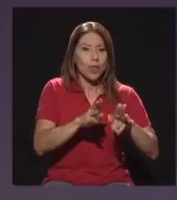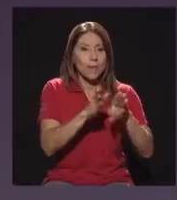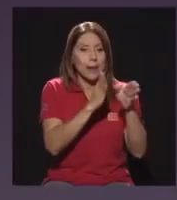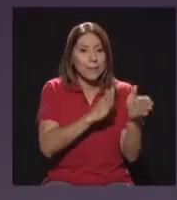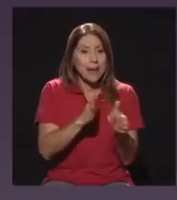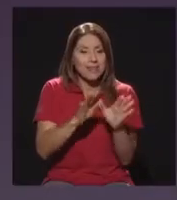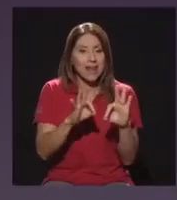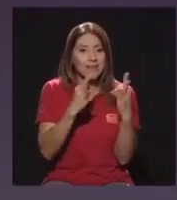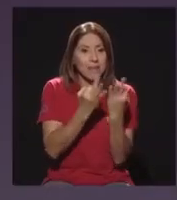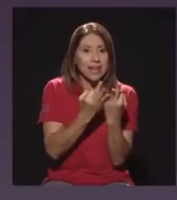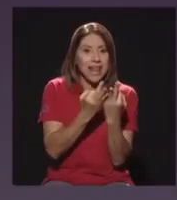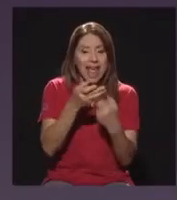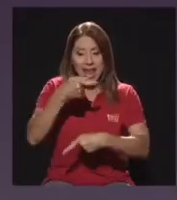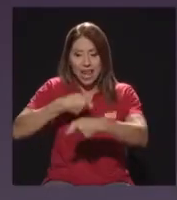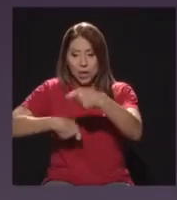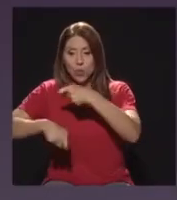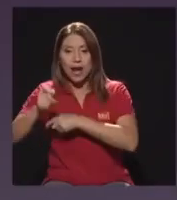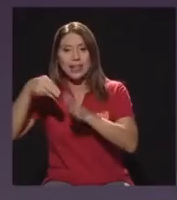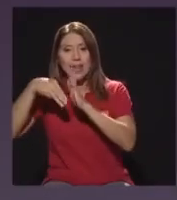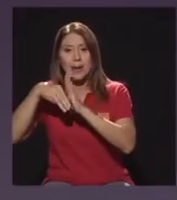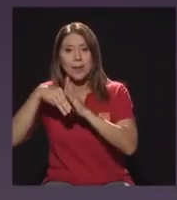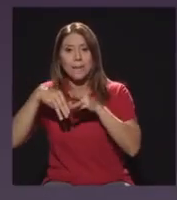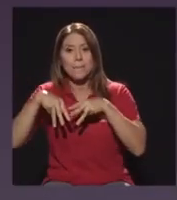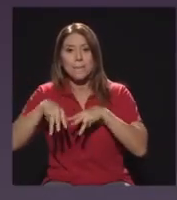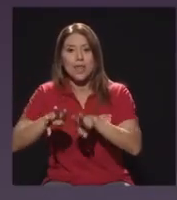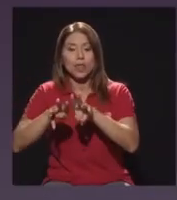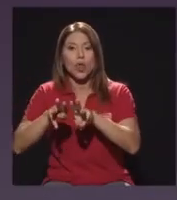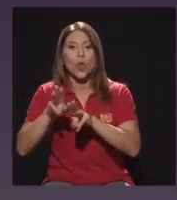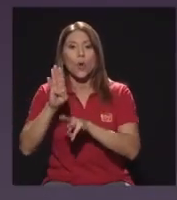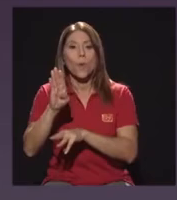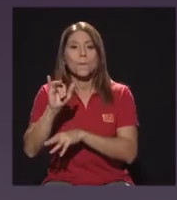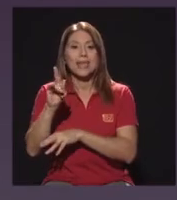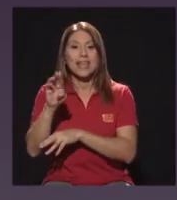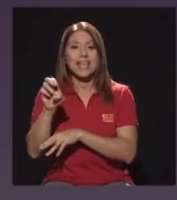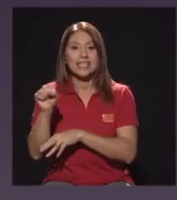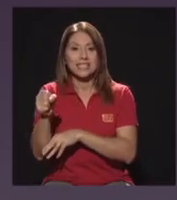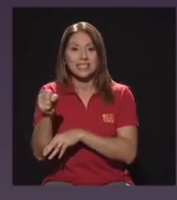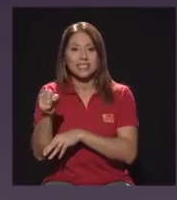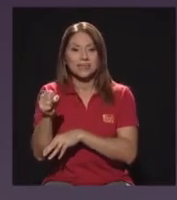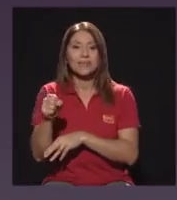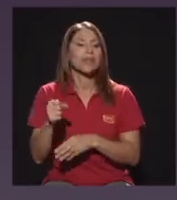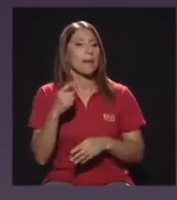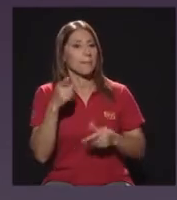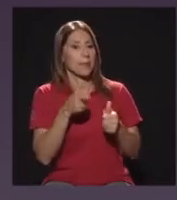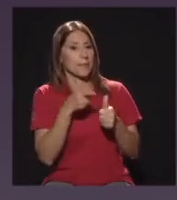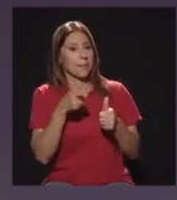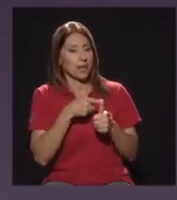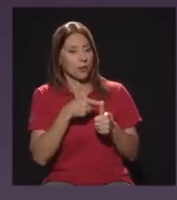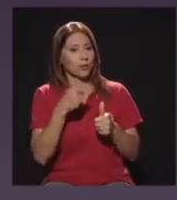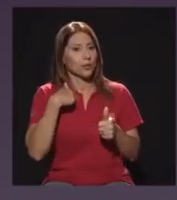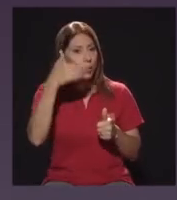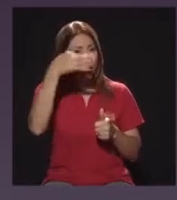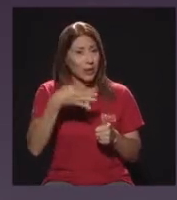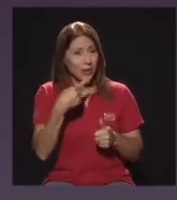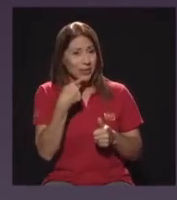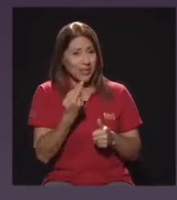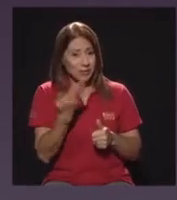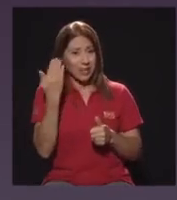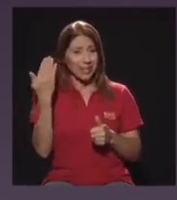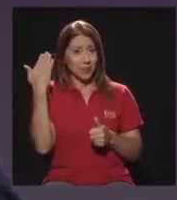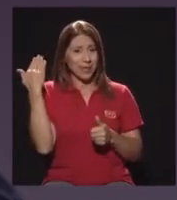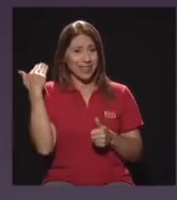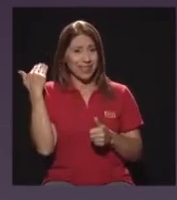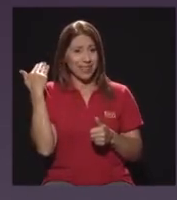bueno primero que todo creo que precisamente lo que decíamos anteriormente no es que